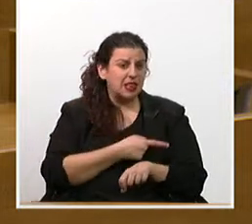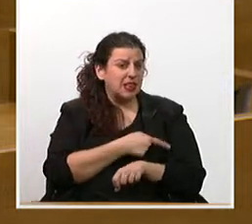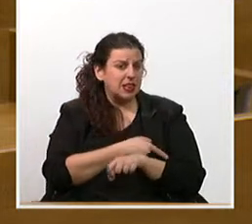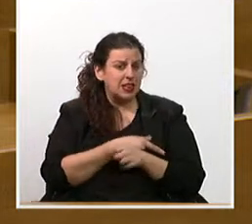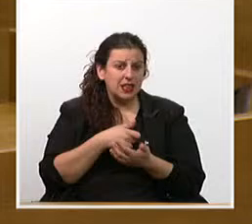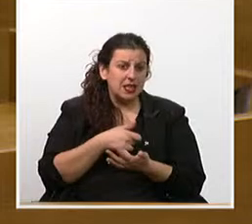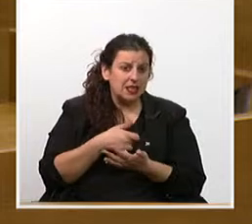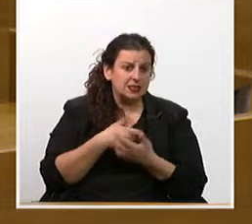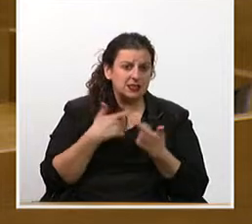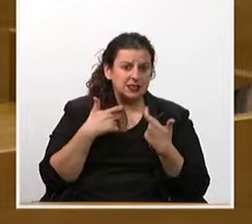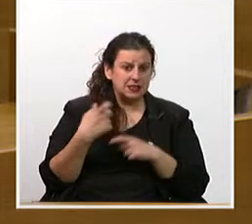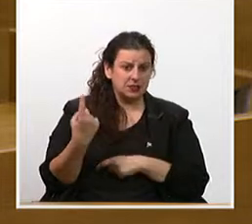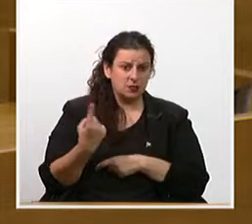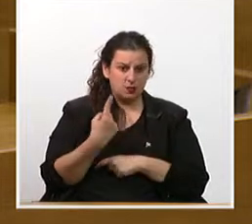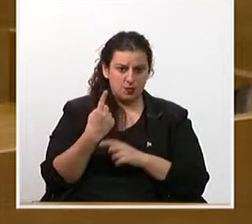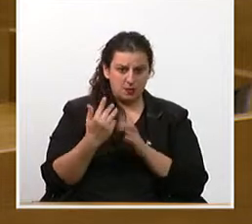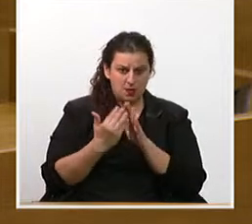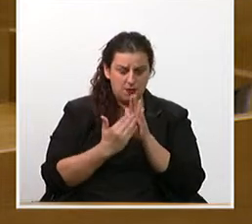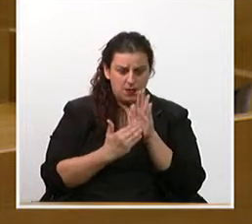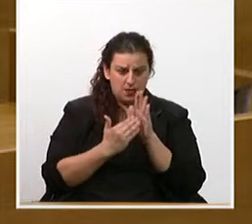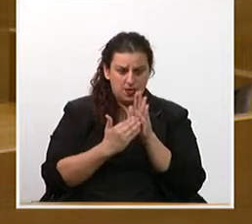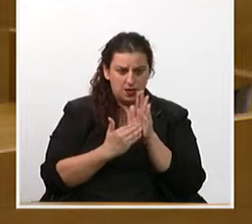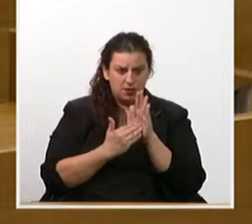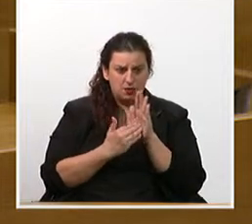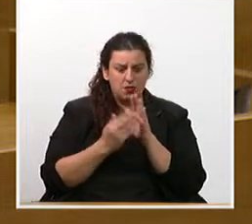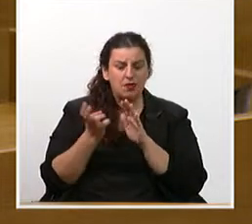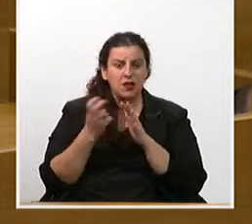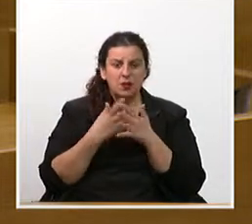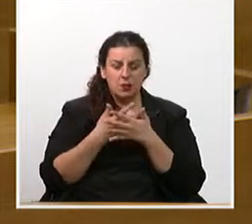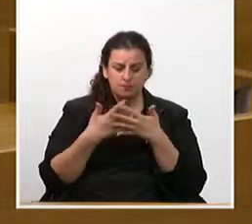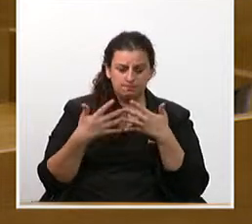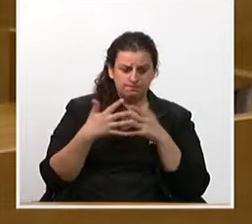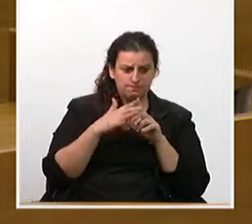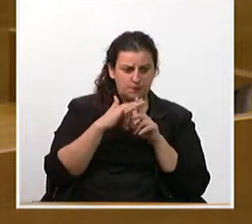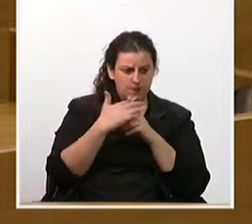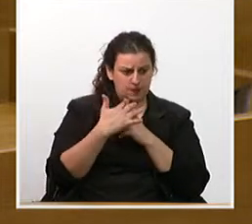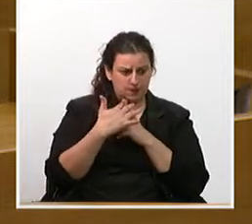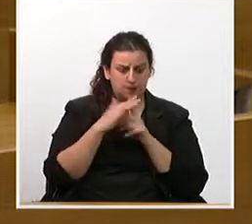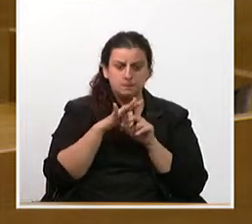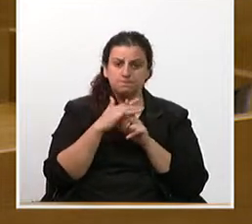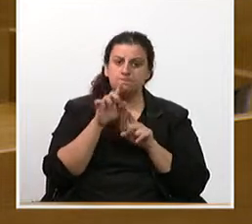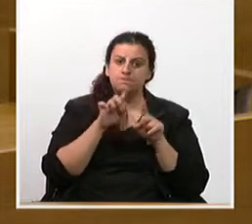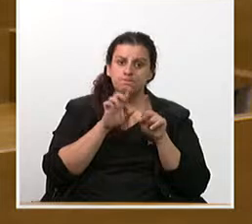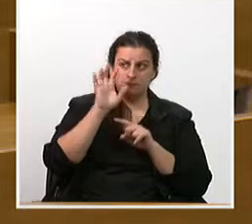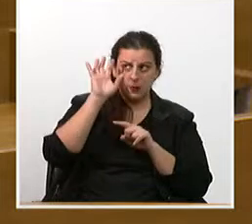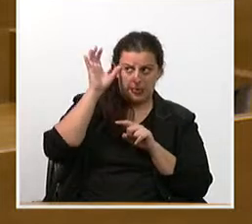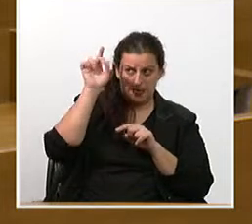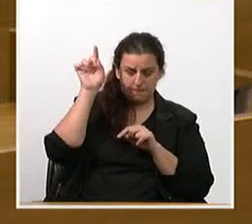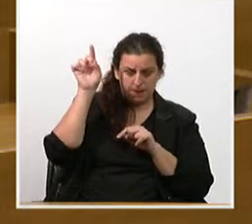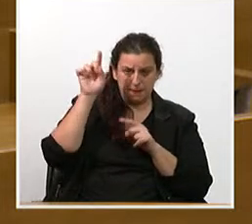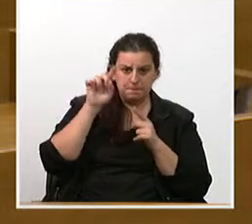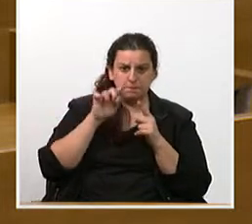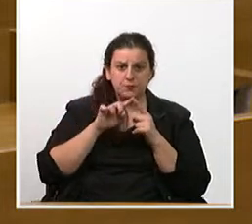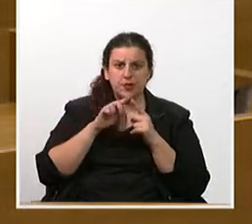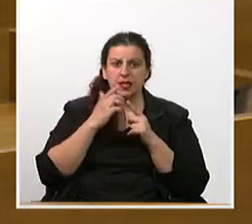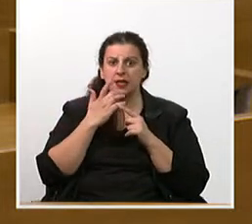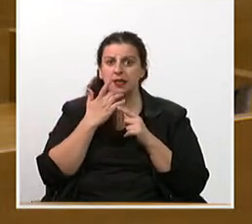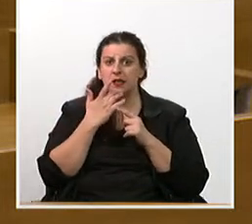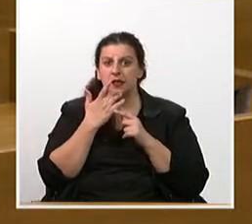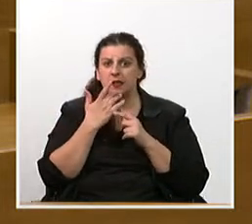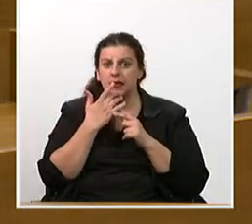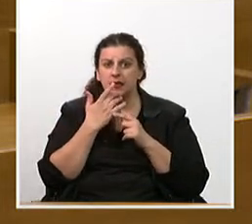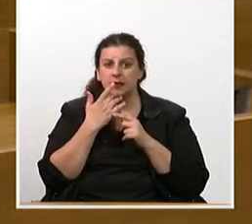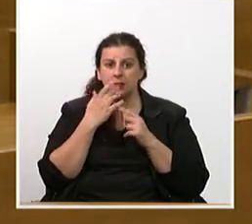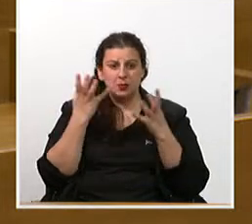sector primario valenciano producto de una combinación de factores factores climatológicos como la pertinaz